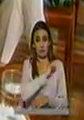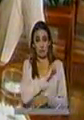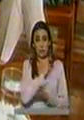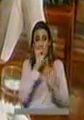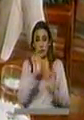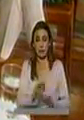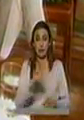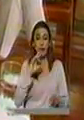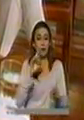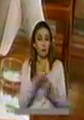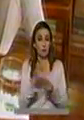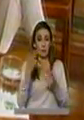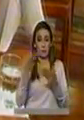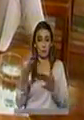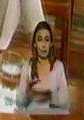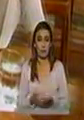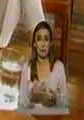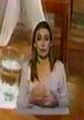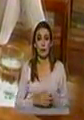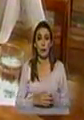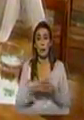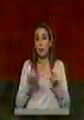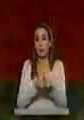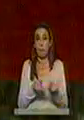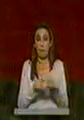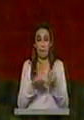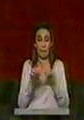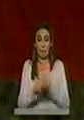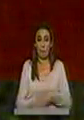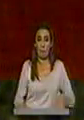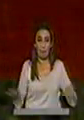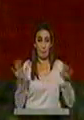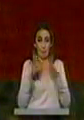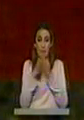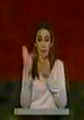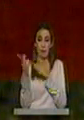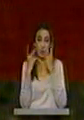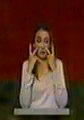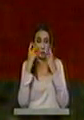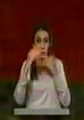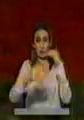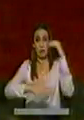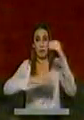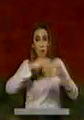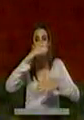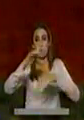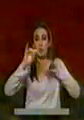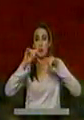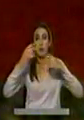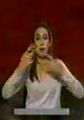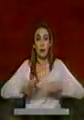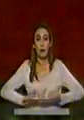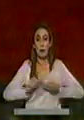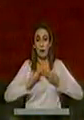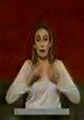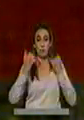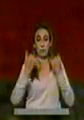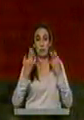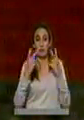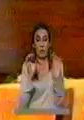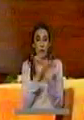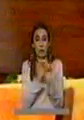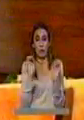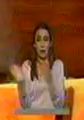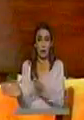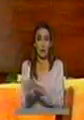nombrado a sus pueblos mágicos. Ajá. Así que ya tenemos 3 pueblos mágicos en carpeta para ver si ya les terminamos este año. ¿Podríamos